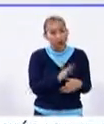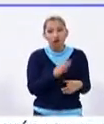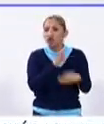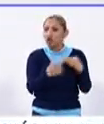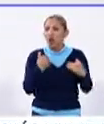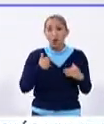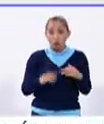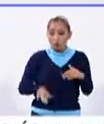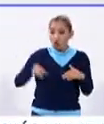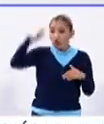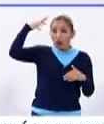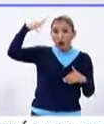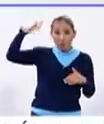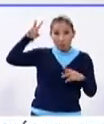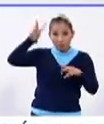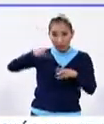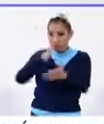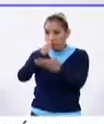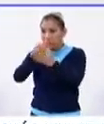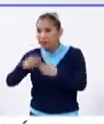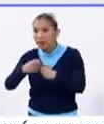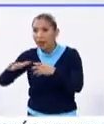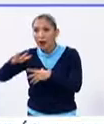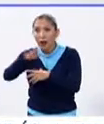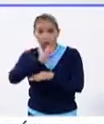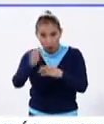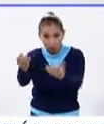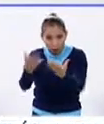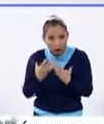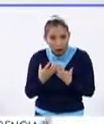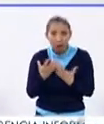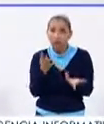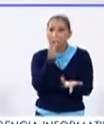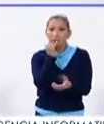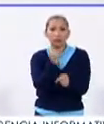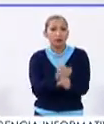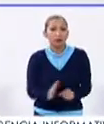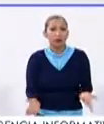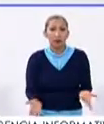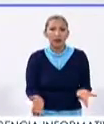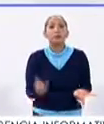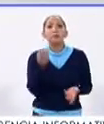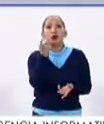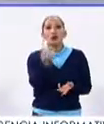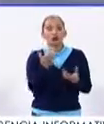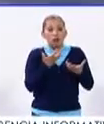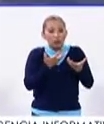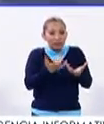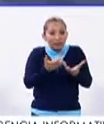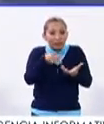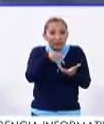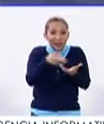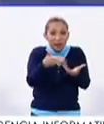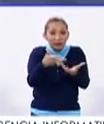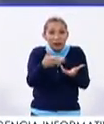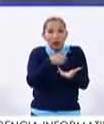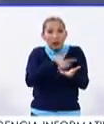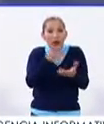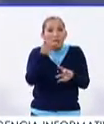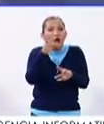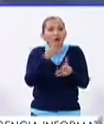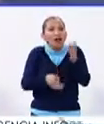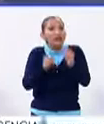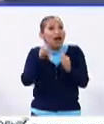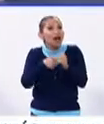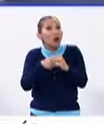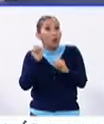vida y cuando llegan realmente a la vida real, no se puede tener todo. De entrada, pues bueno, el deseo debe ser incompleto,